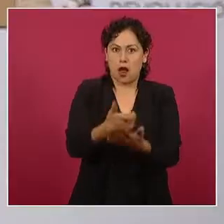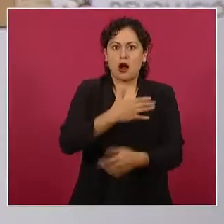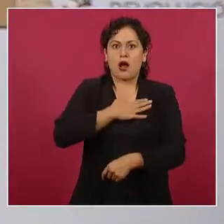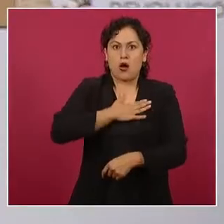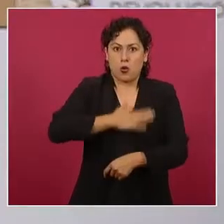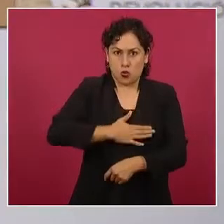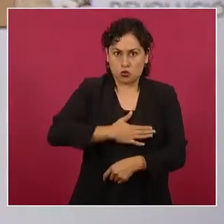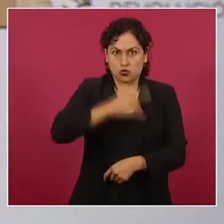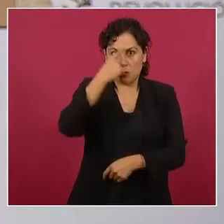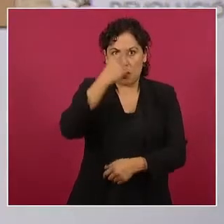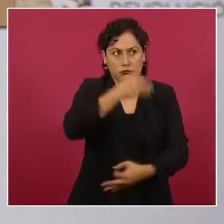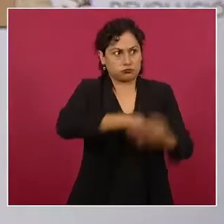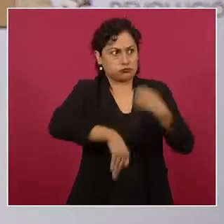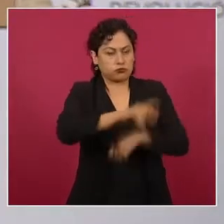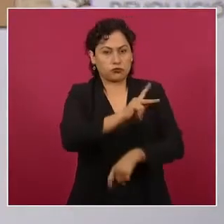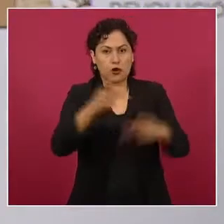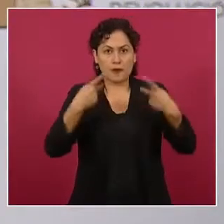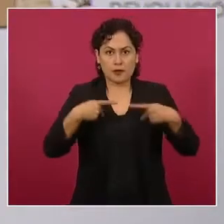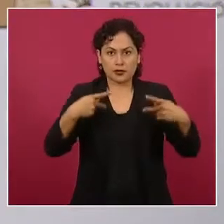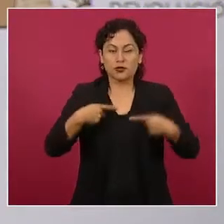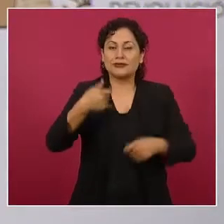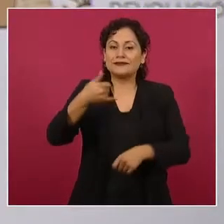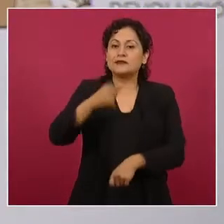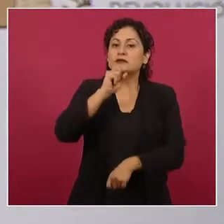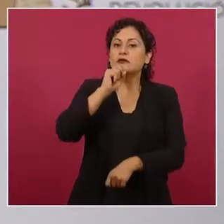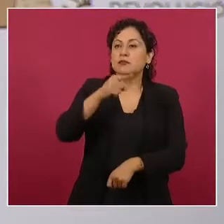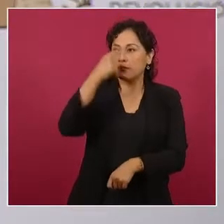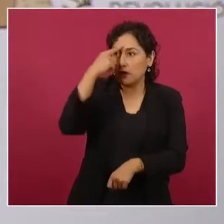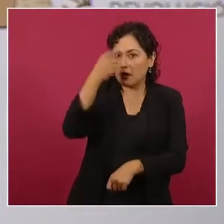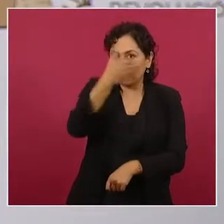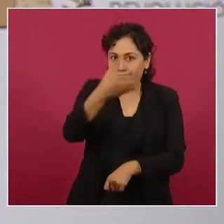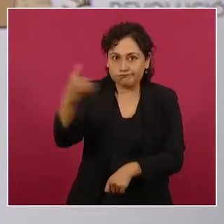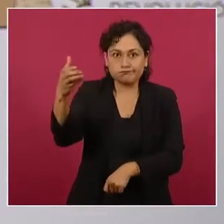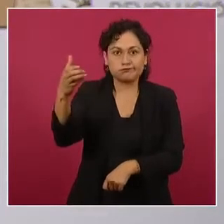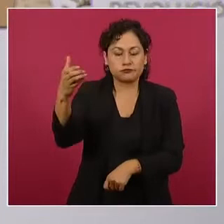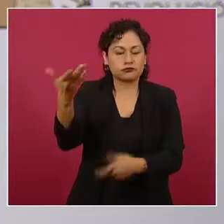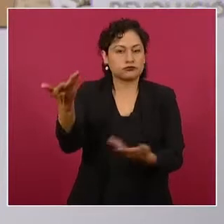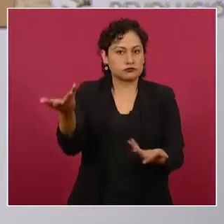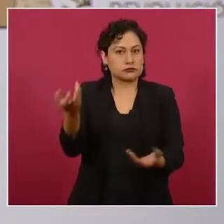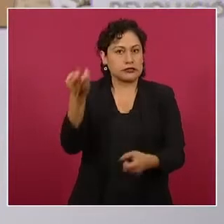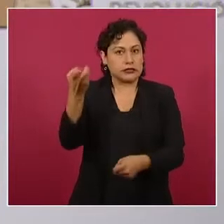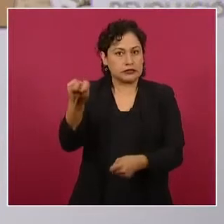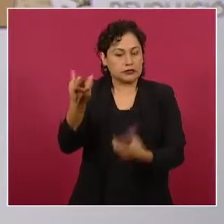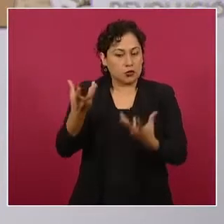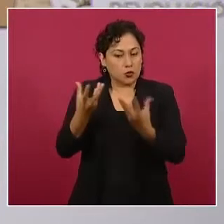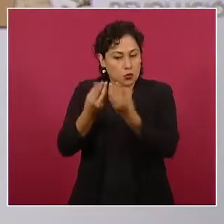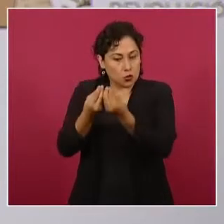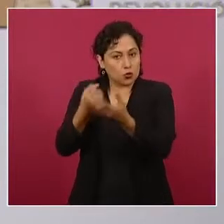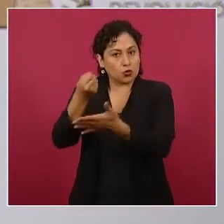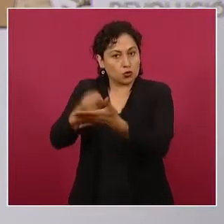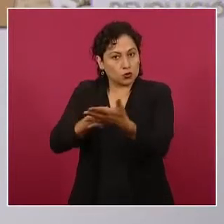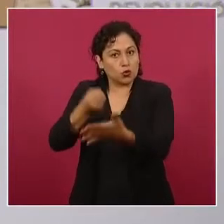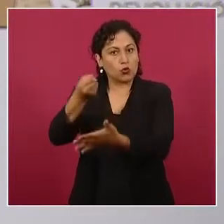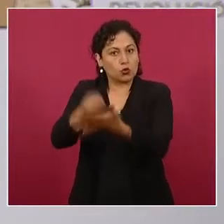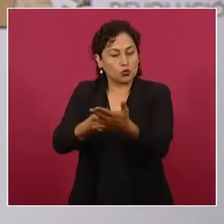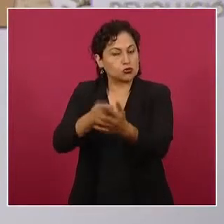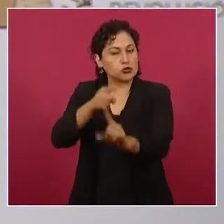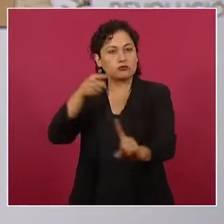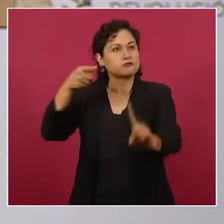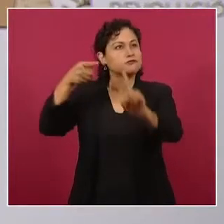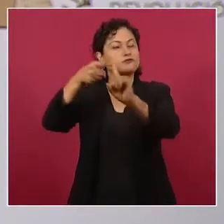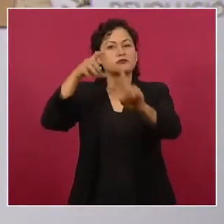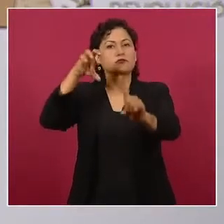campo. Y esa situación también era en la lucha por buscar soberanía y